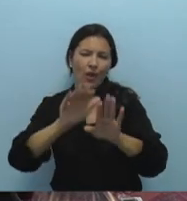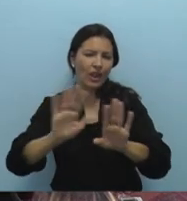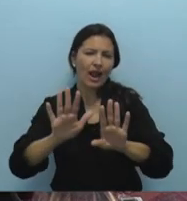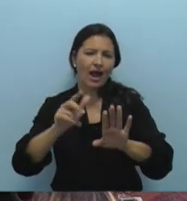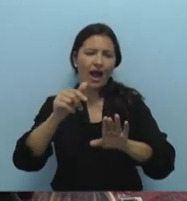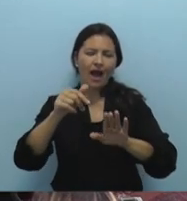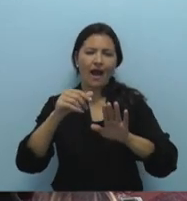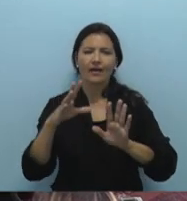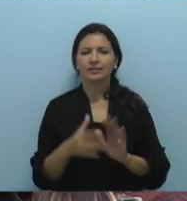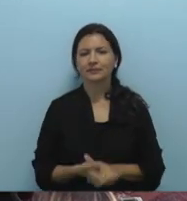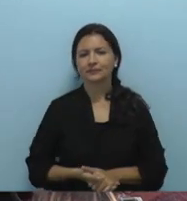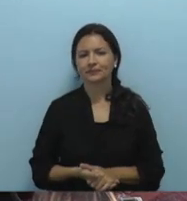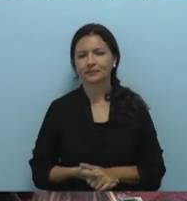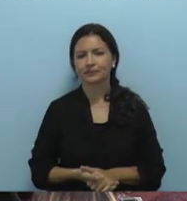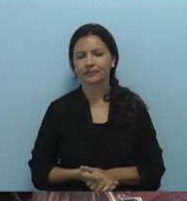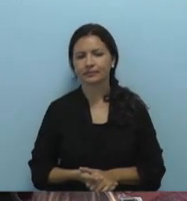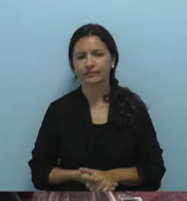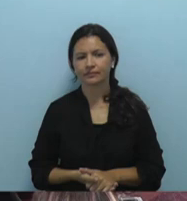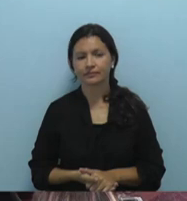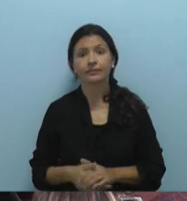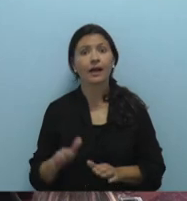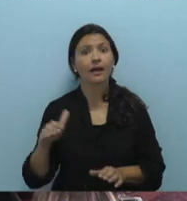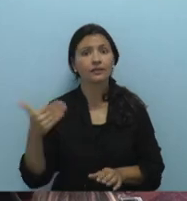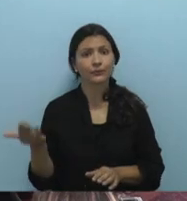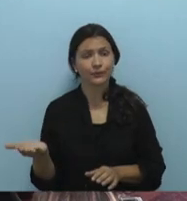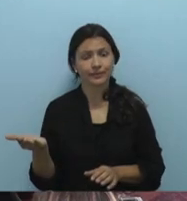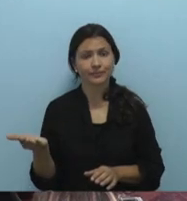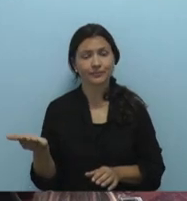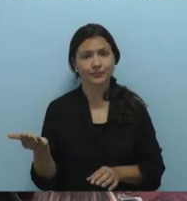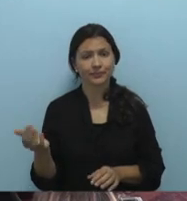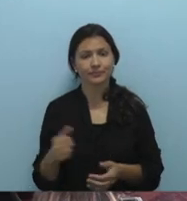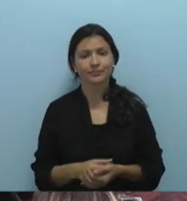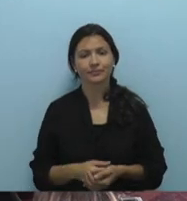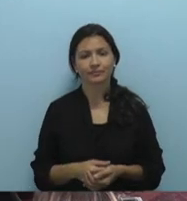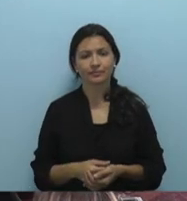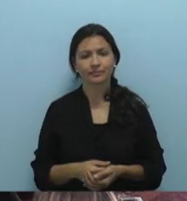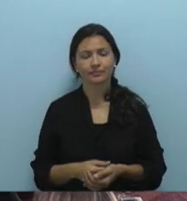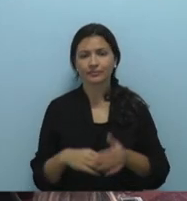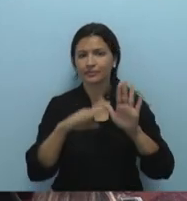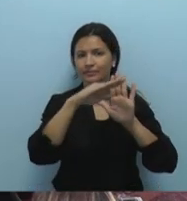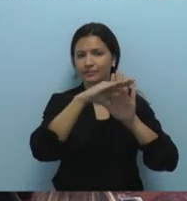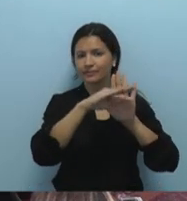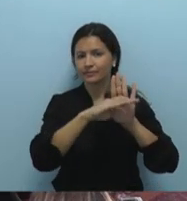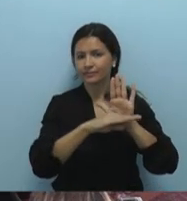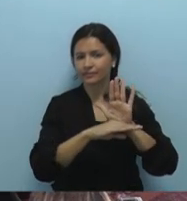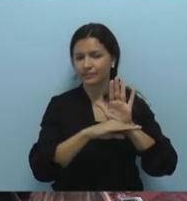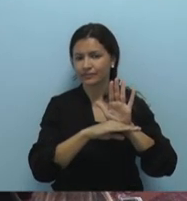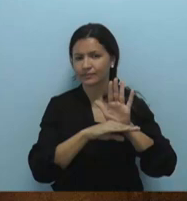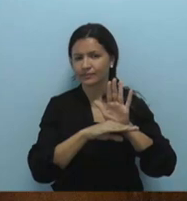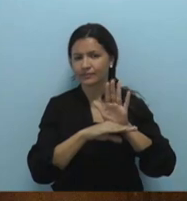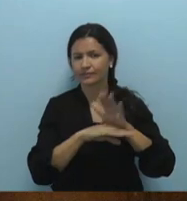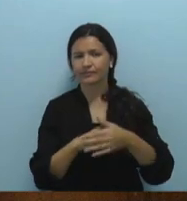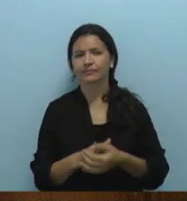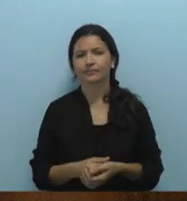votado anteriormente. A continuación, se debe considerar el orden del día. Por